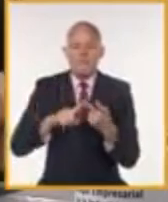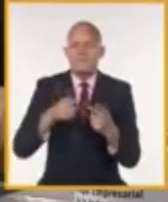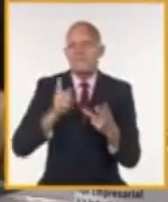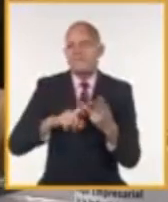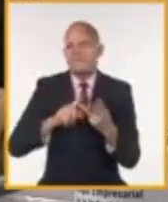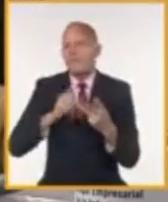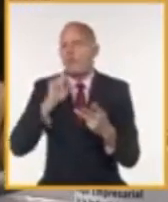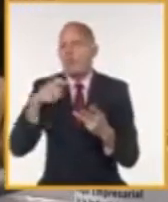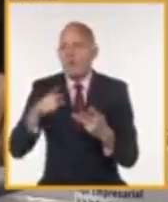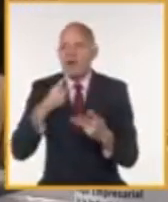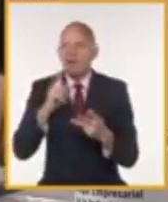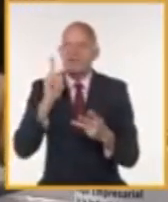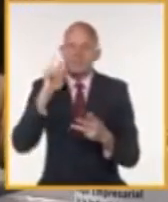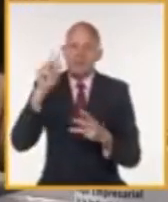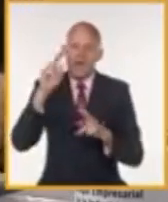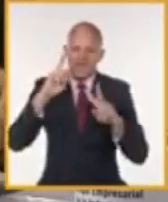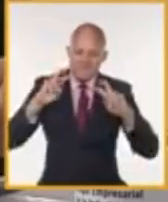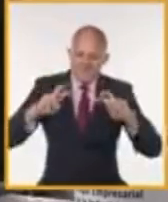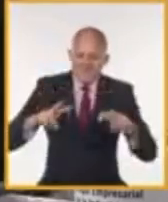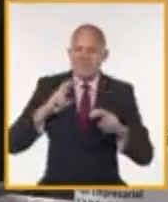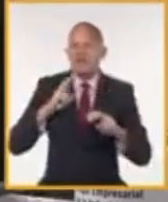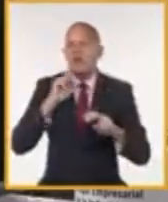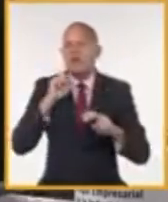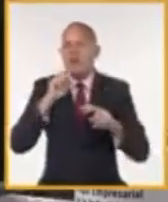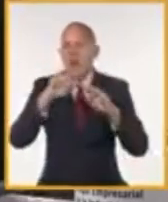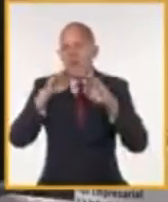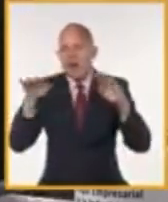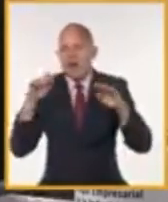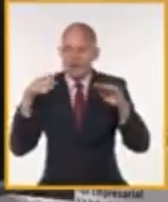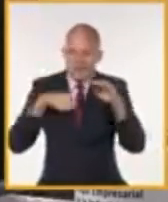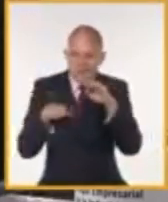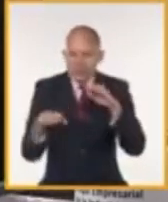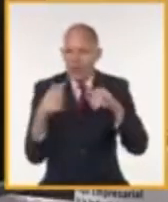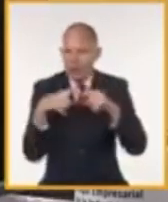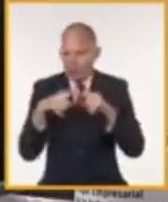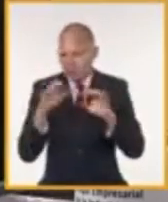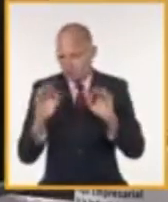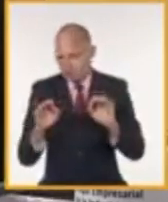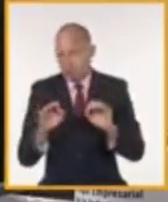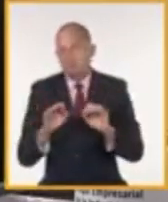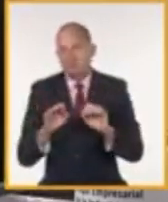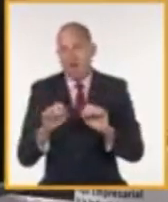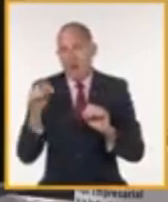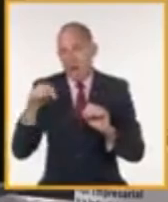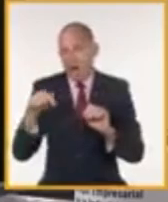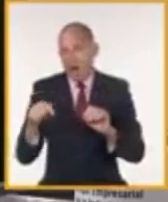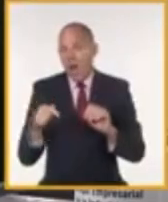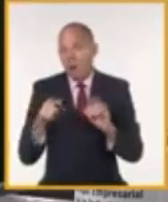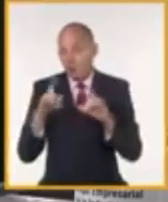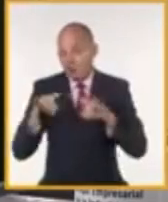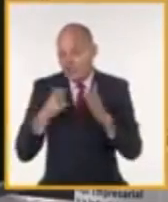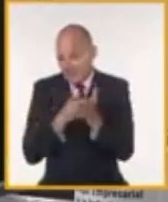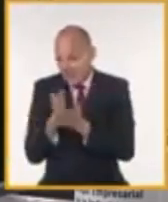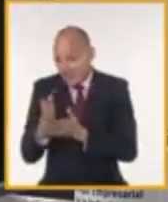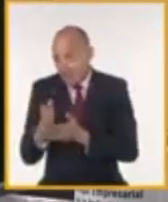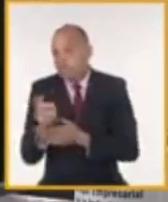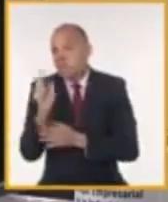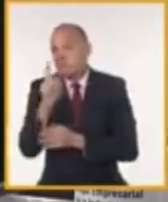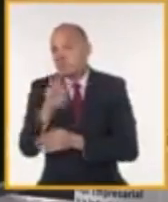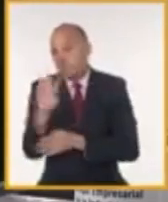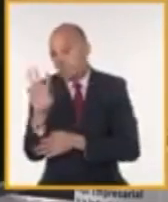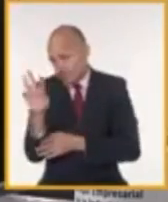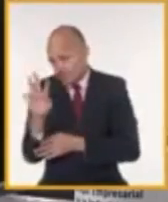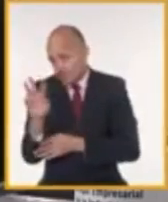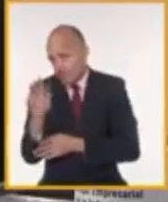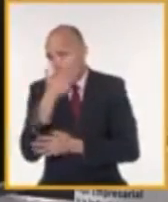productiva fundamental. Y acaban de iniciar y continúan estudios en este propio instituto 133 estudiantes que,